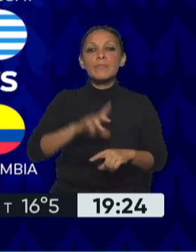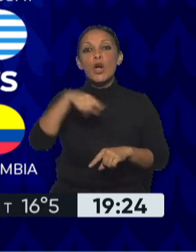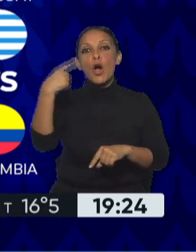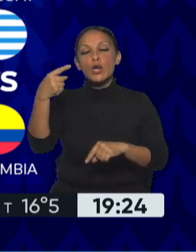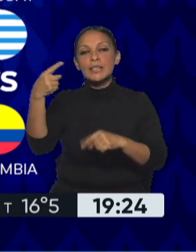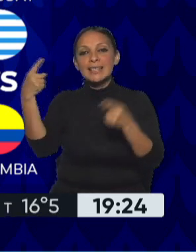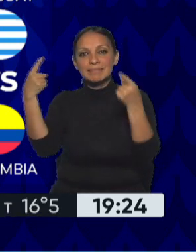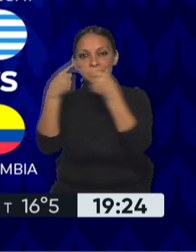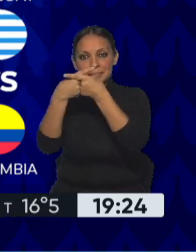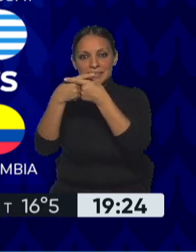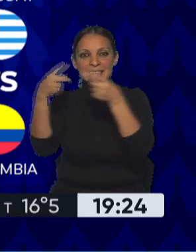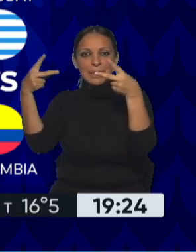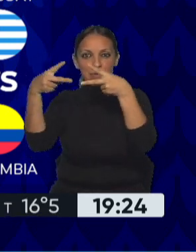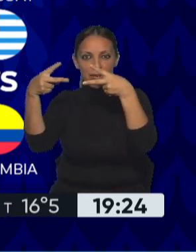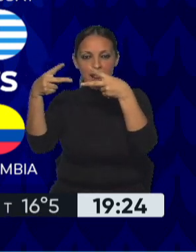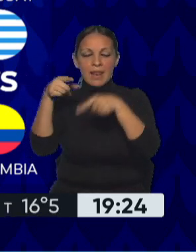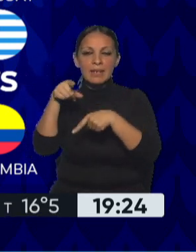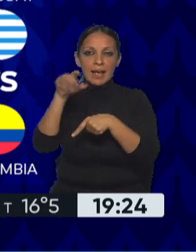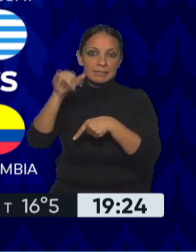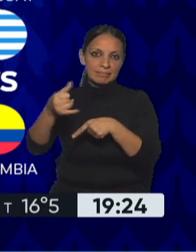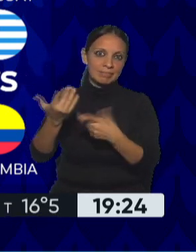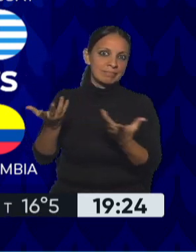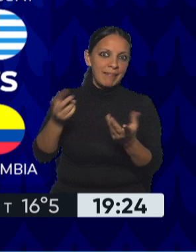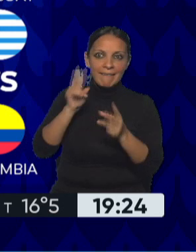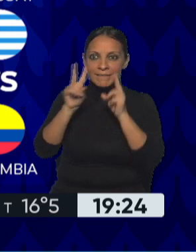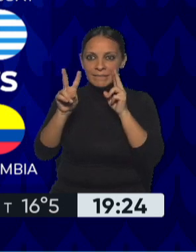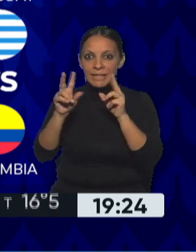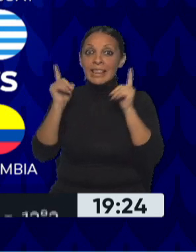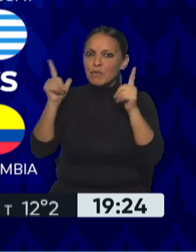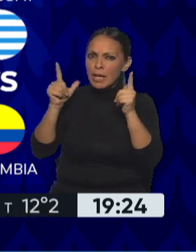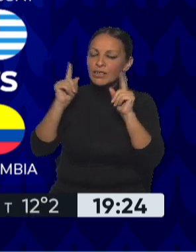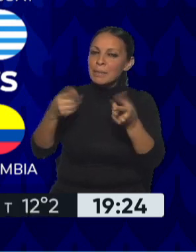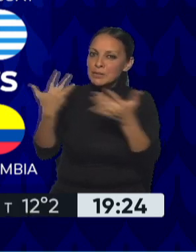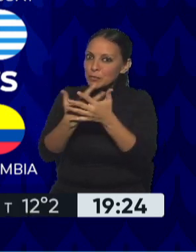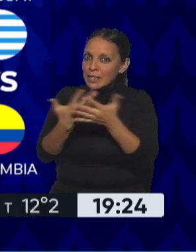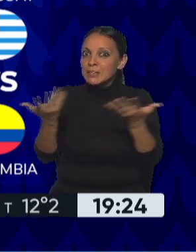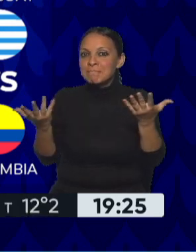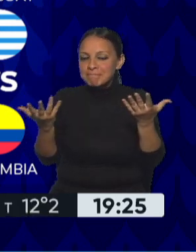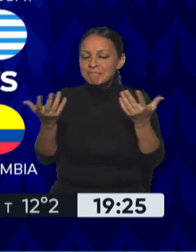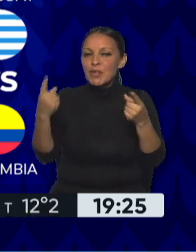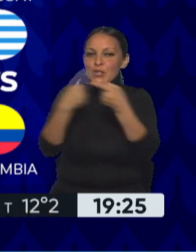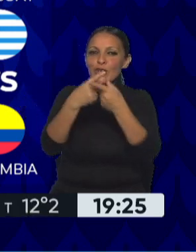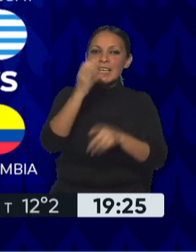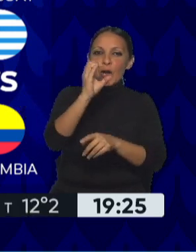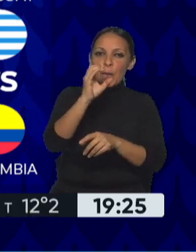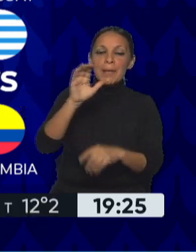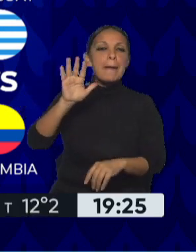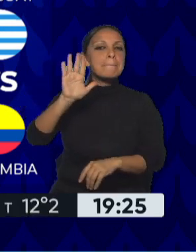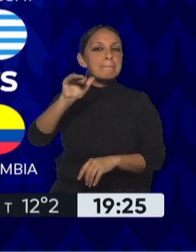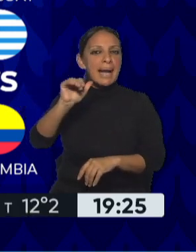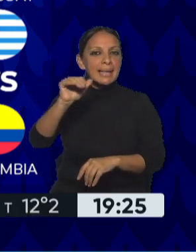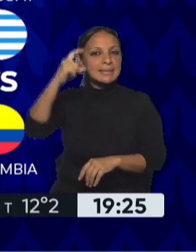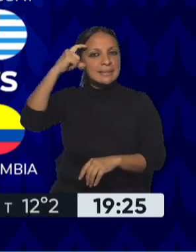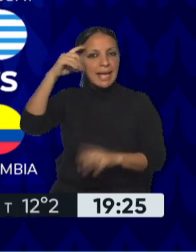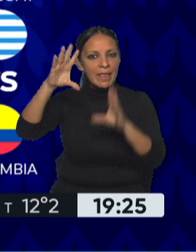nos comprende, estaremos, sí, disfrutando y también sufriendo ante Colombia el próximo martes desde las 22